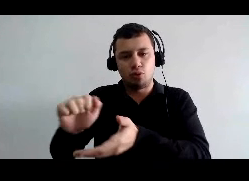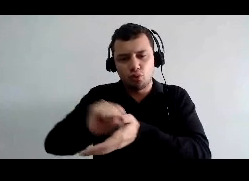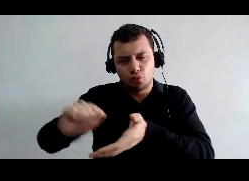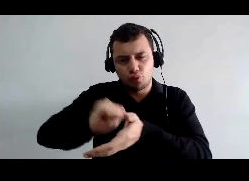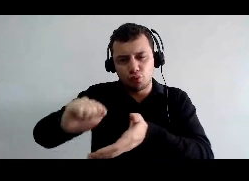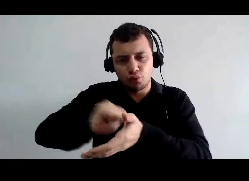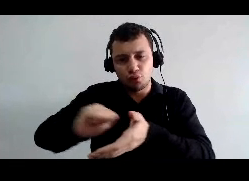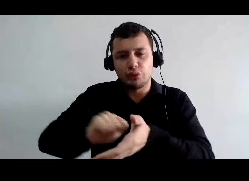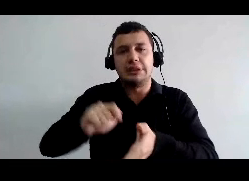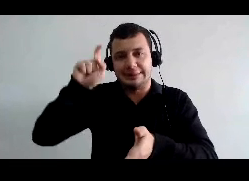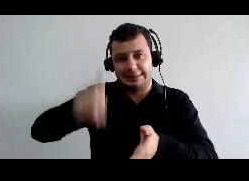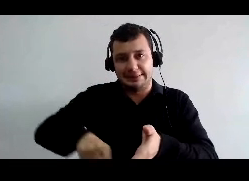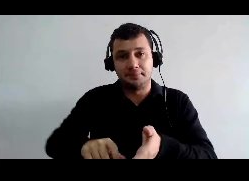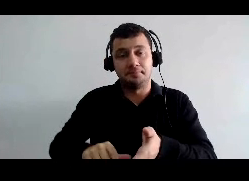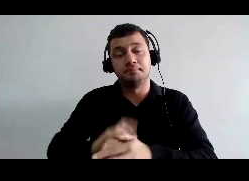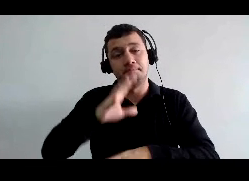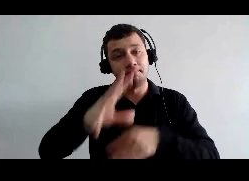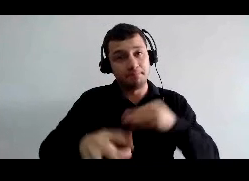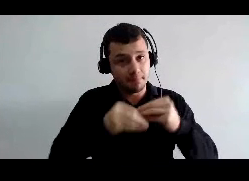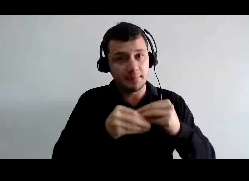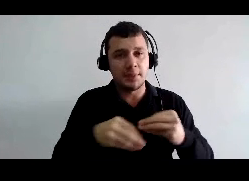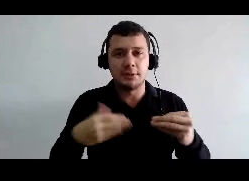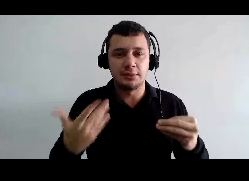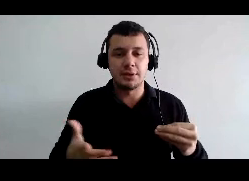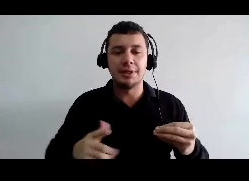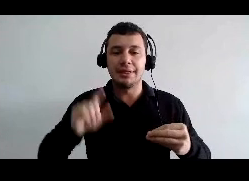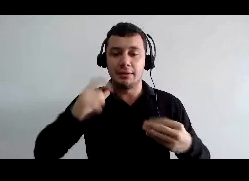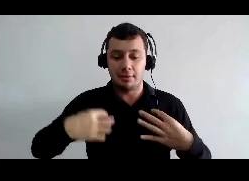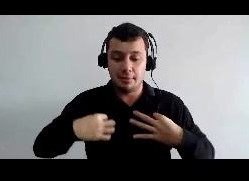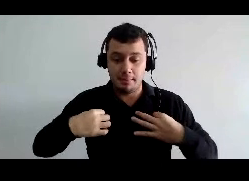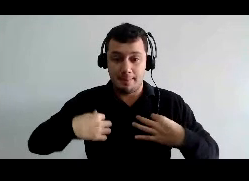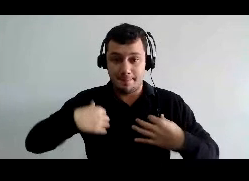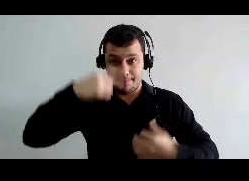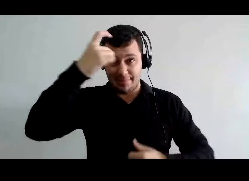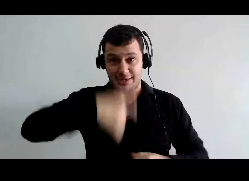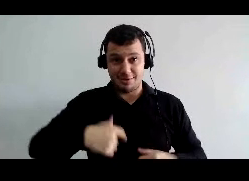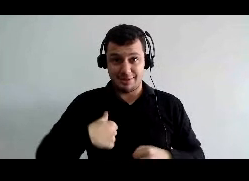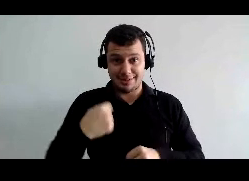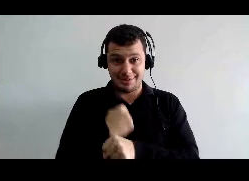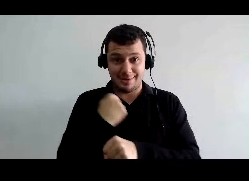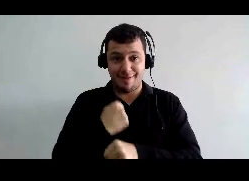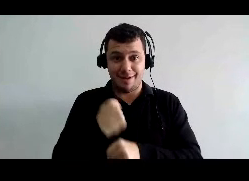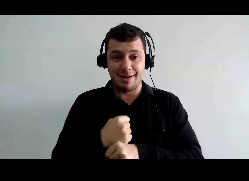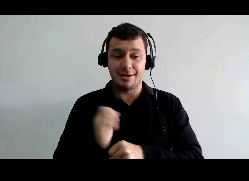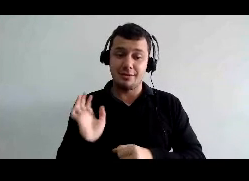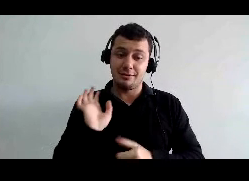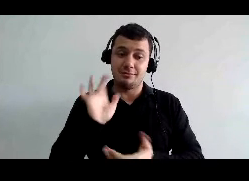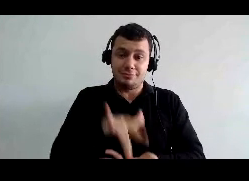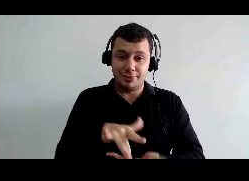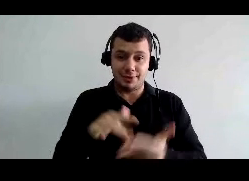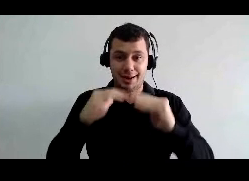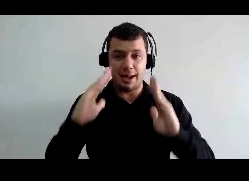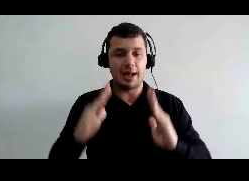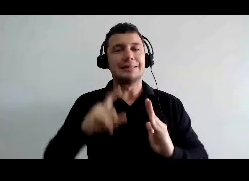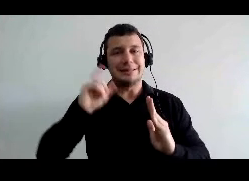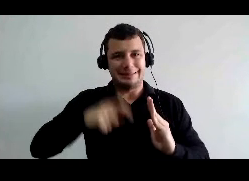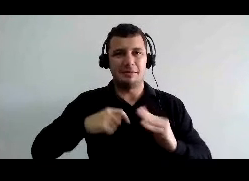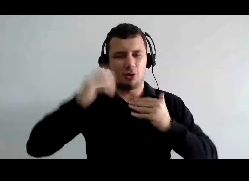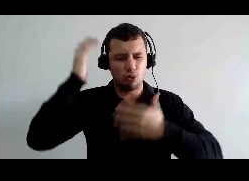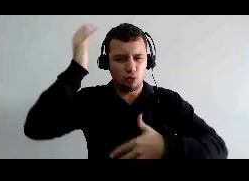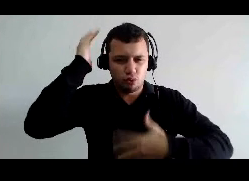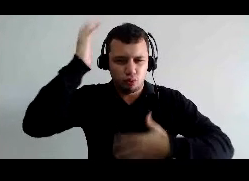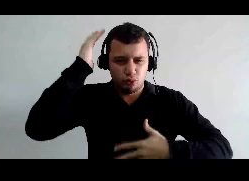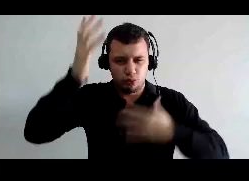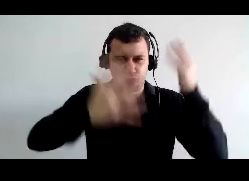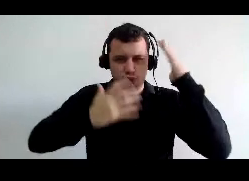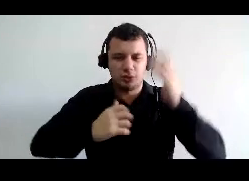además se debe, ojo, bañar ese trabajador de la salud inmediatamente y con abundante agua y jabón, como